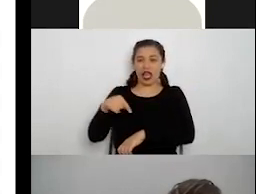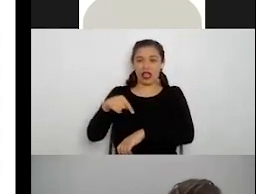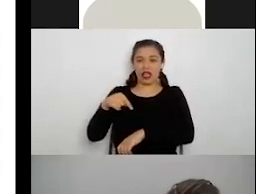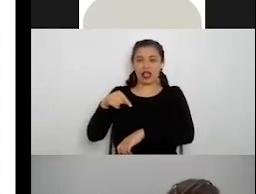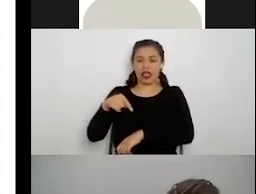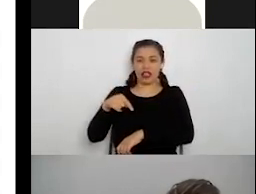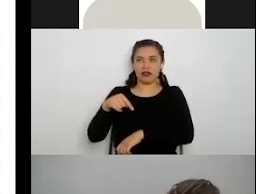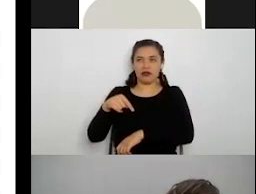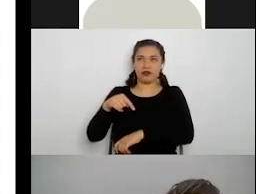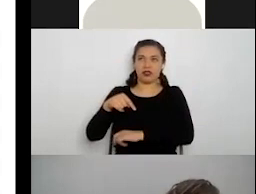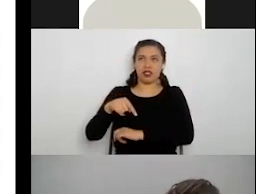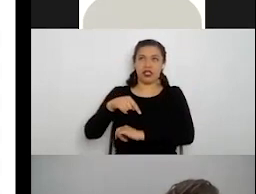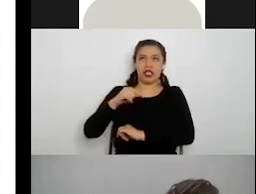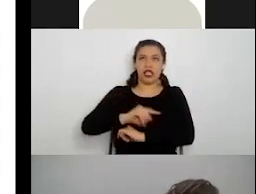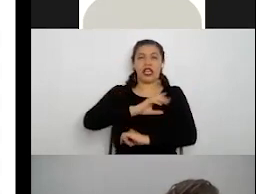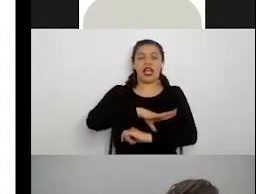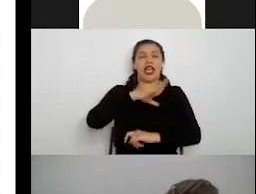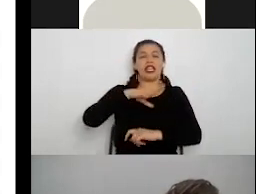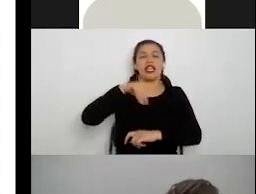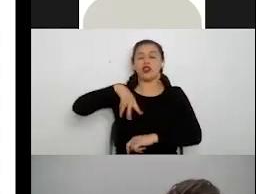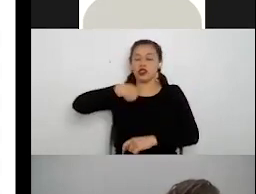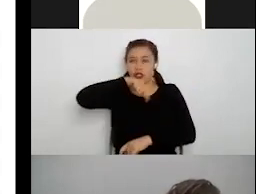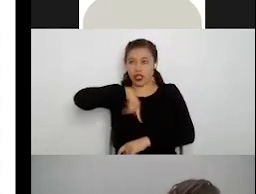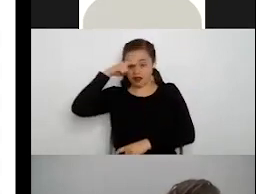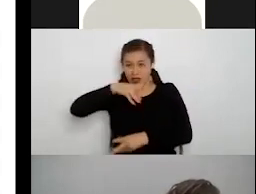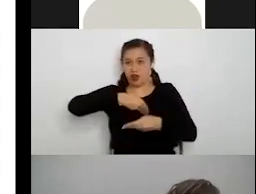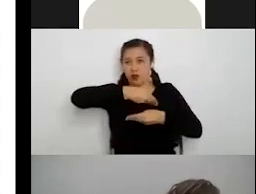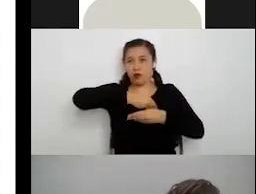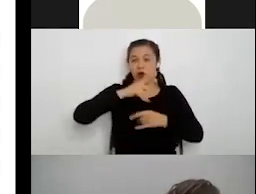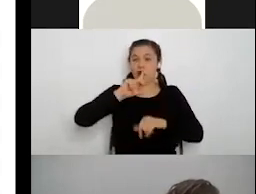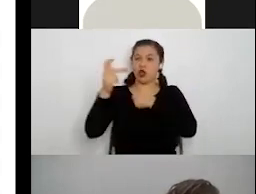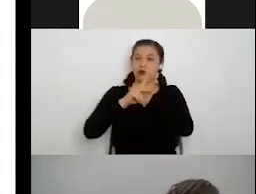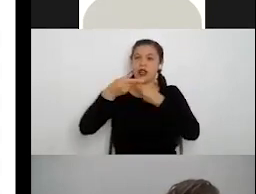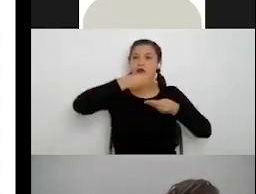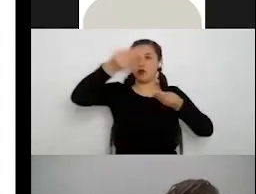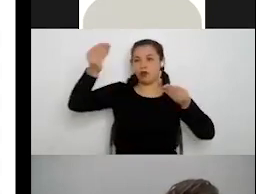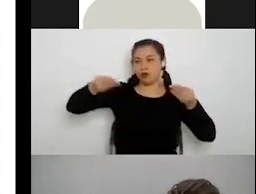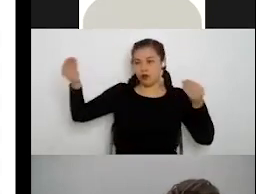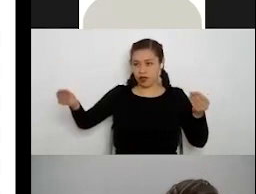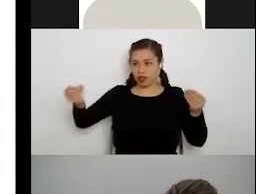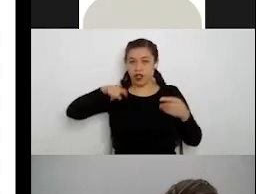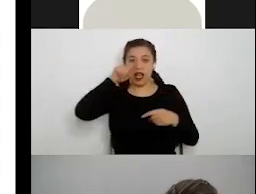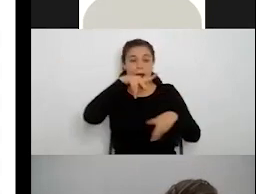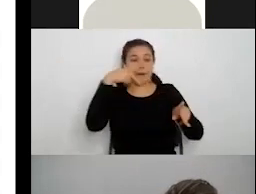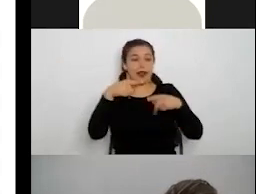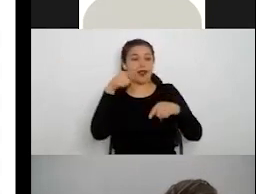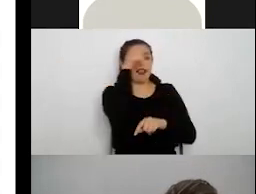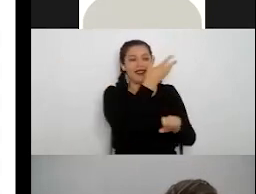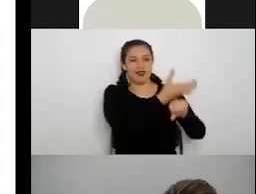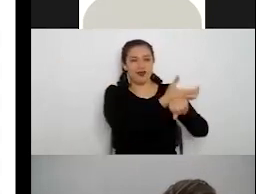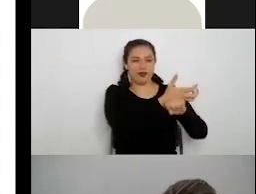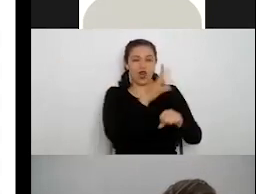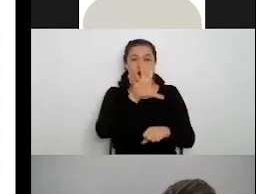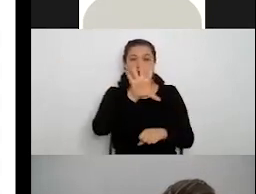Unidos. Nosotros de todo lo que exportamos, el 90% se lo hacemos a Estados Unidos. Eso dice mucho de